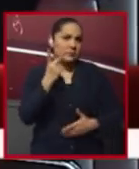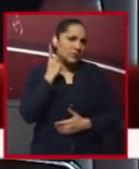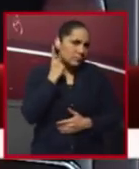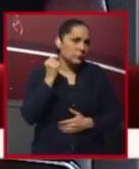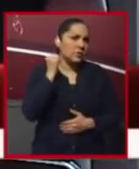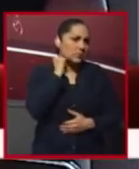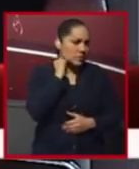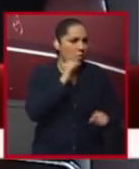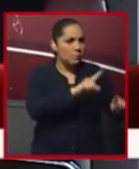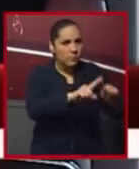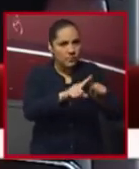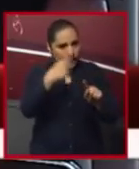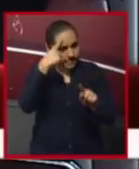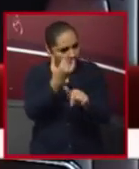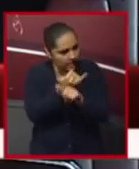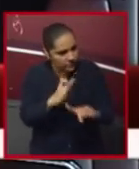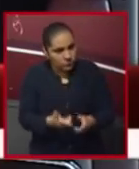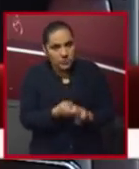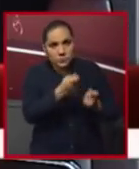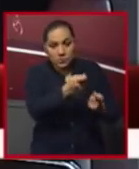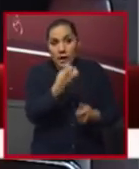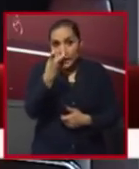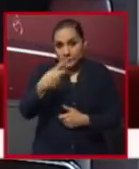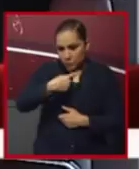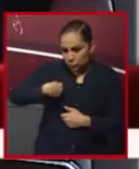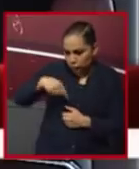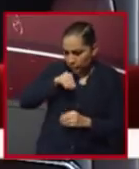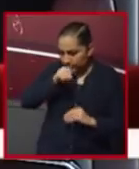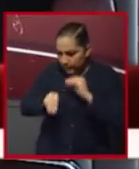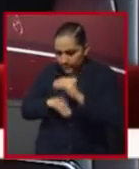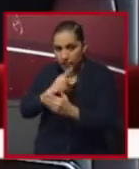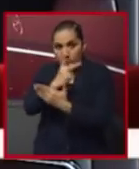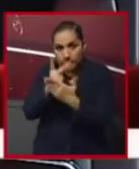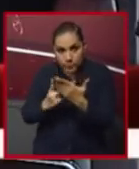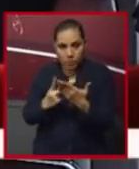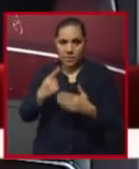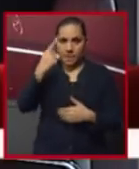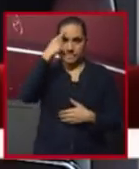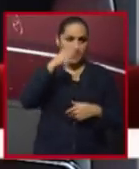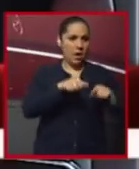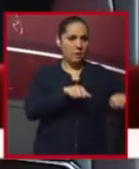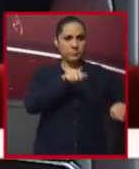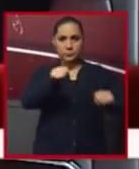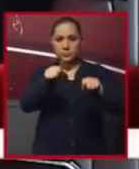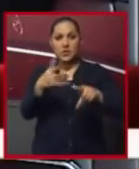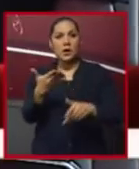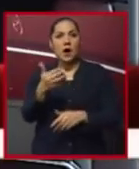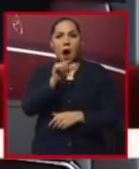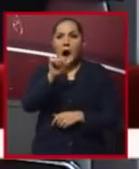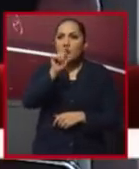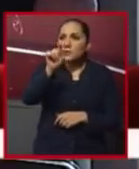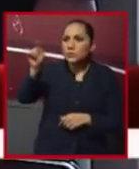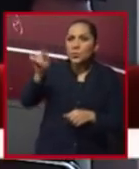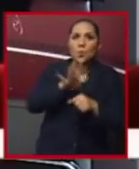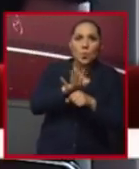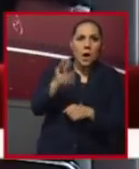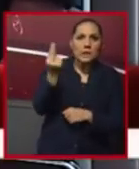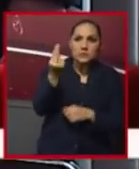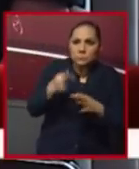orientado a los usuarios y desde luego a los usuarios relevantes para la toma de